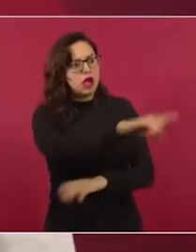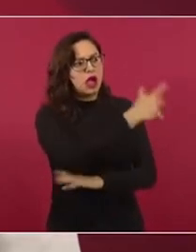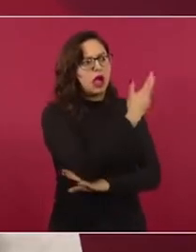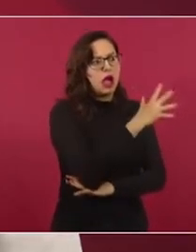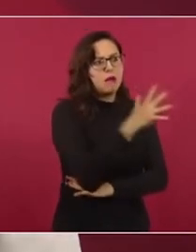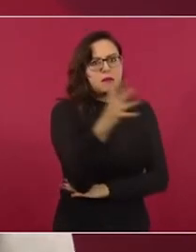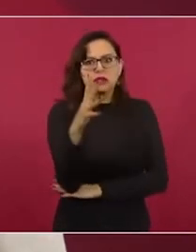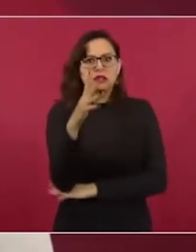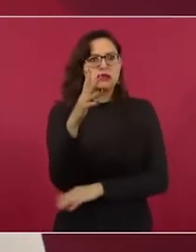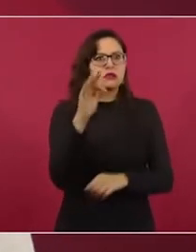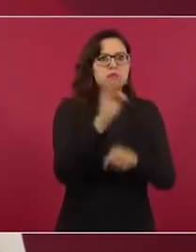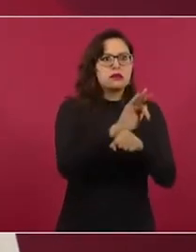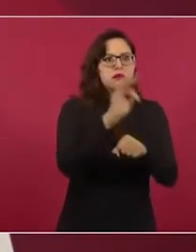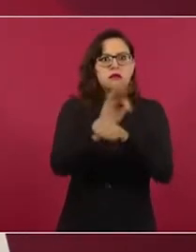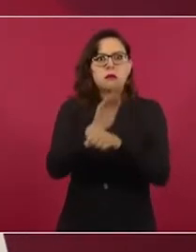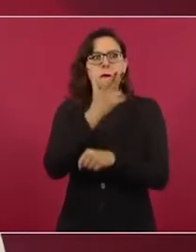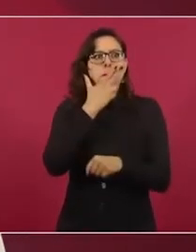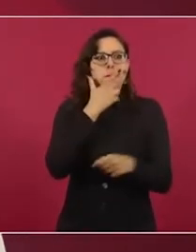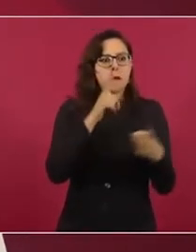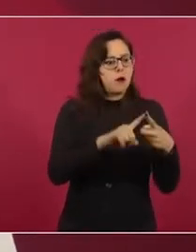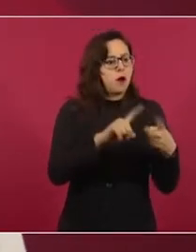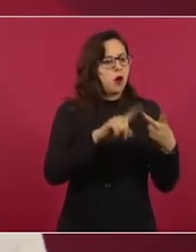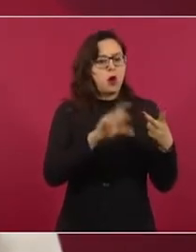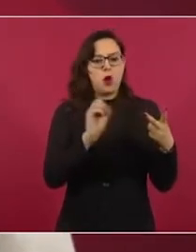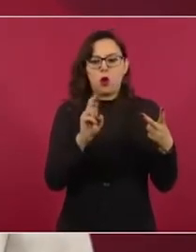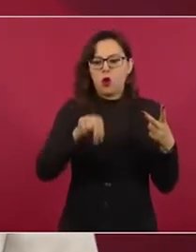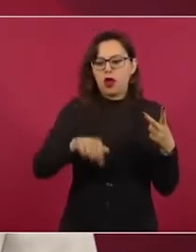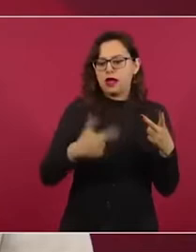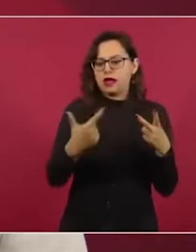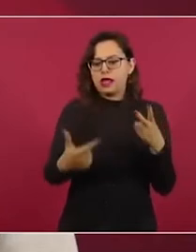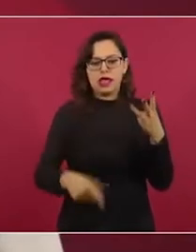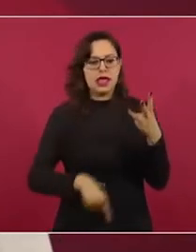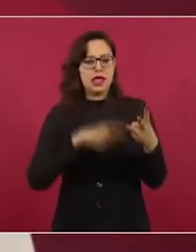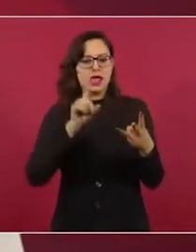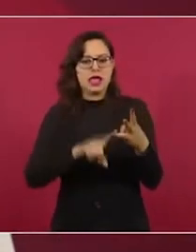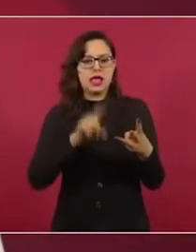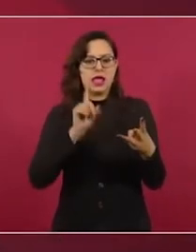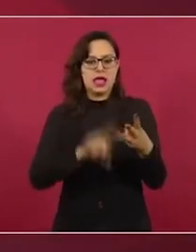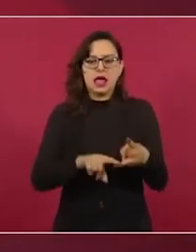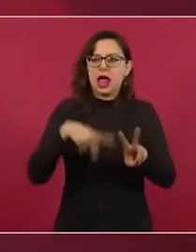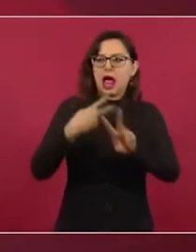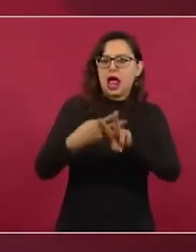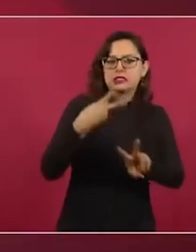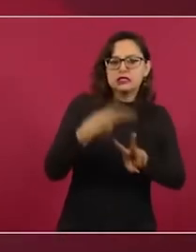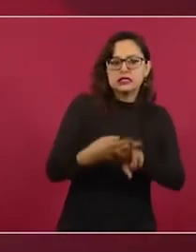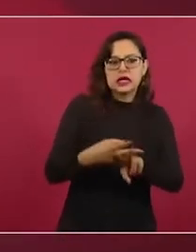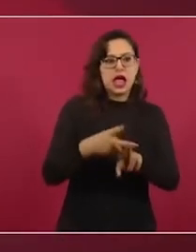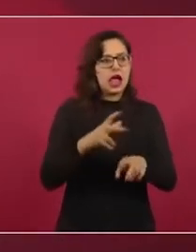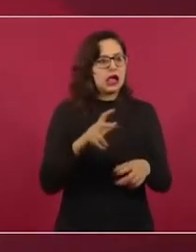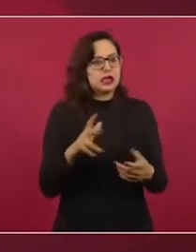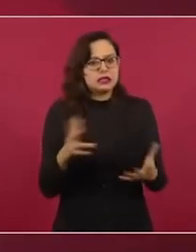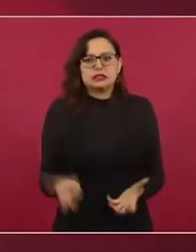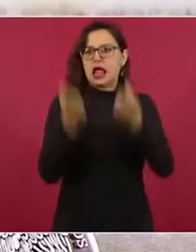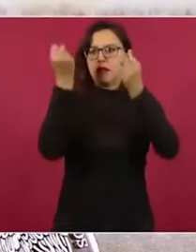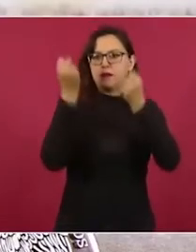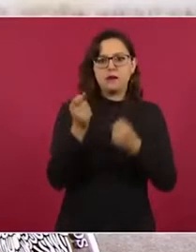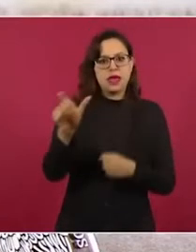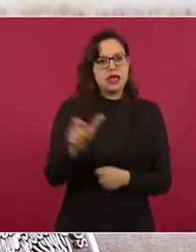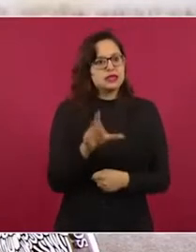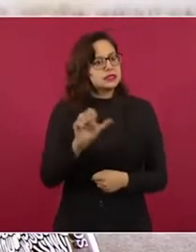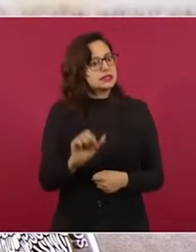ni amparos de ONGs, ni campañas hashtag Sélvame de Xcaret o algo por el estilo.